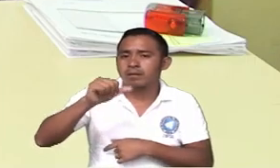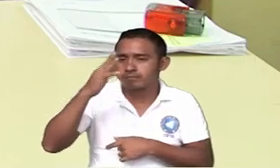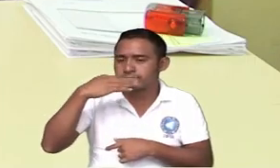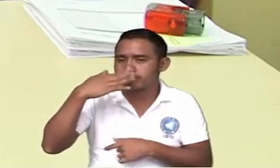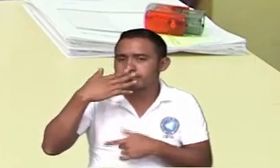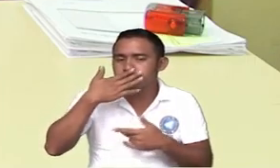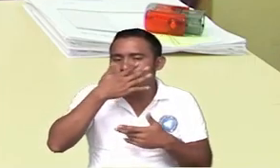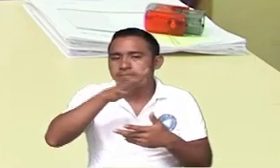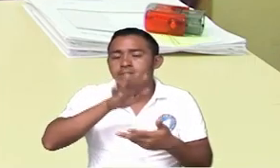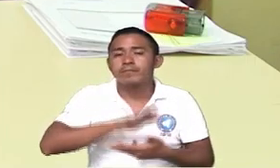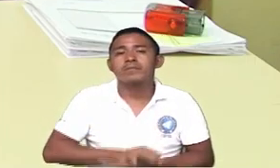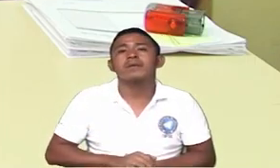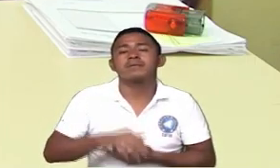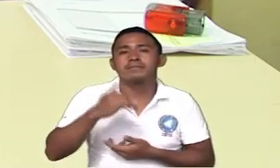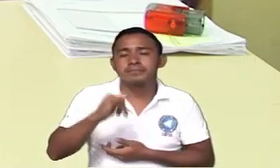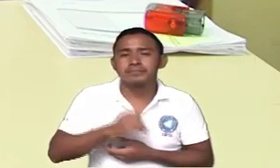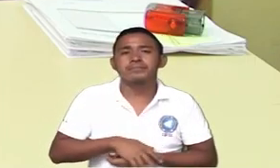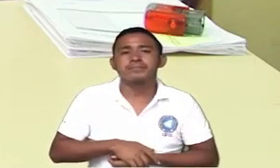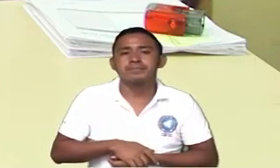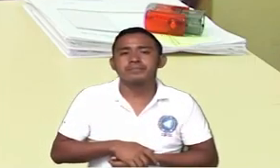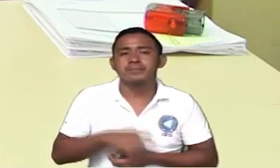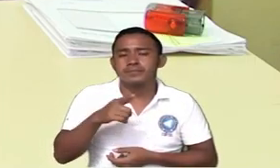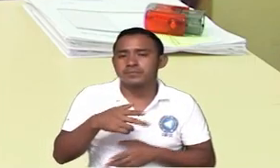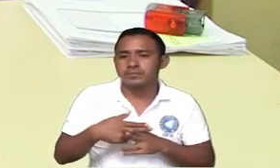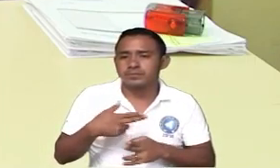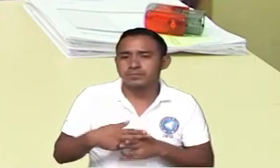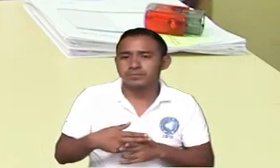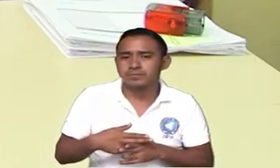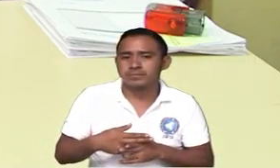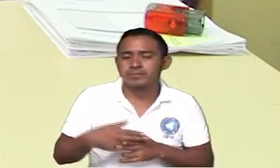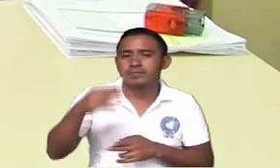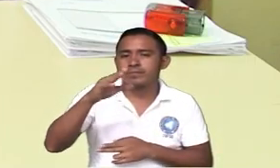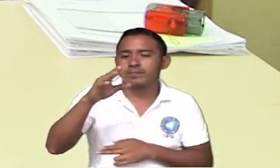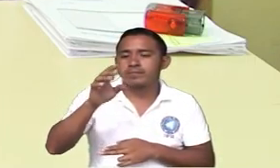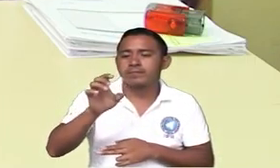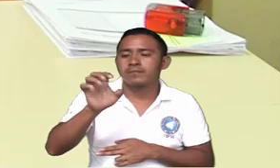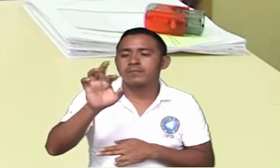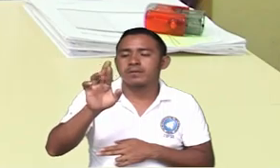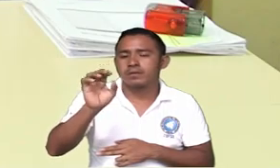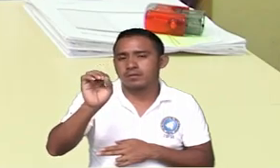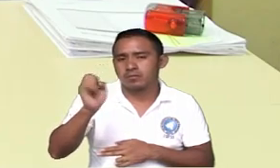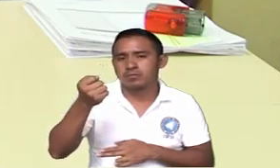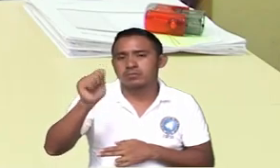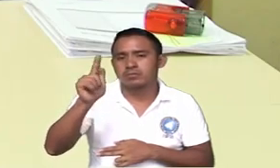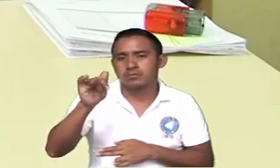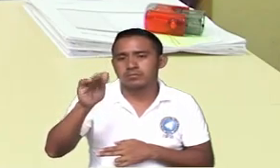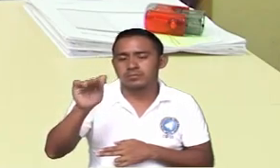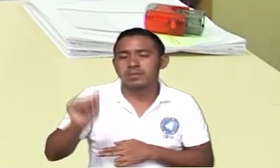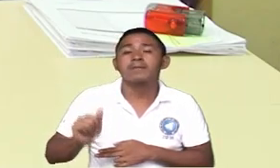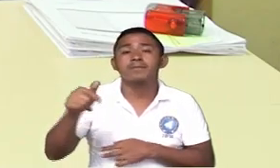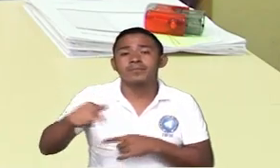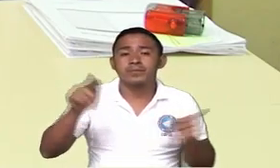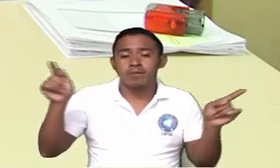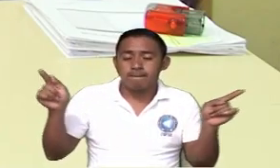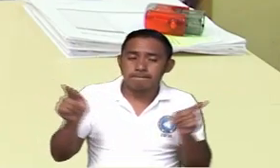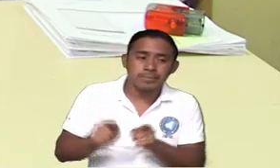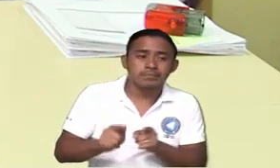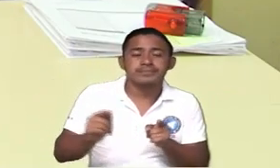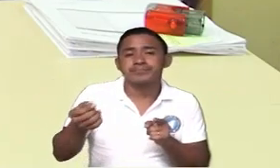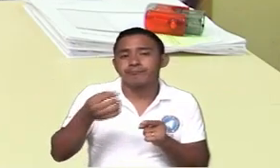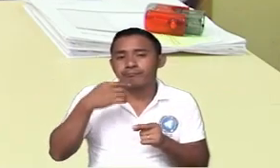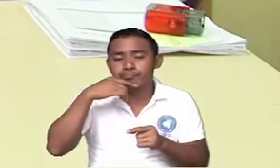así? Exactamente, en medicina eso nosotros llamamos xerostomía, que es la disminución de saliva por medio